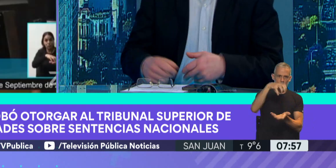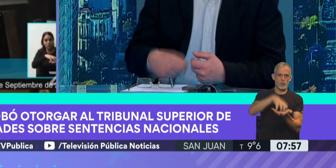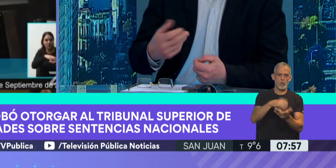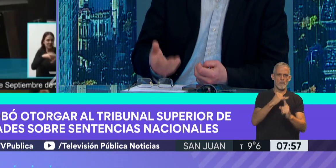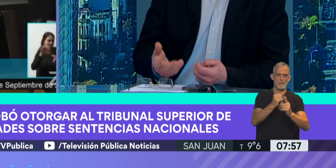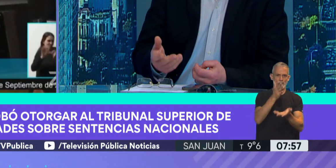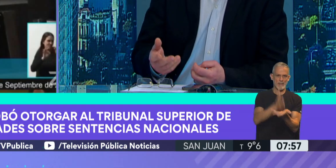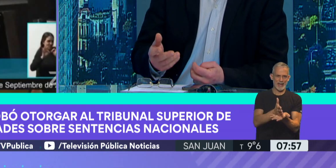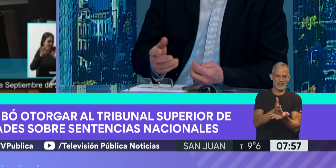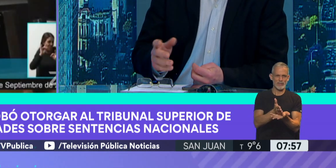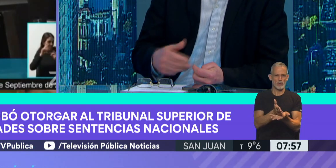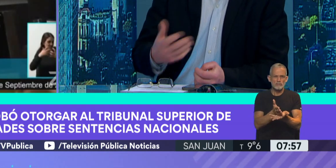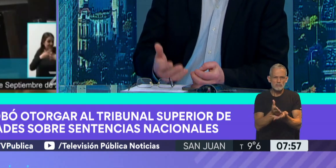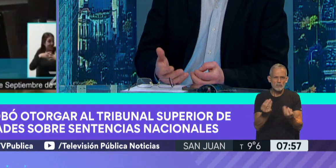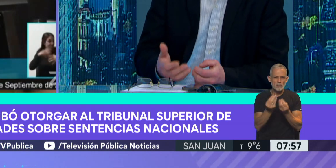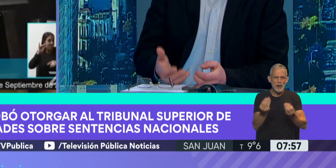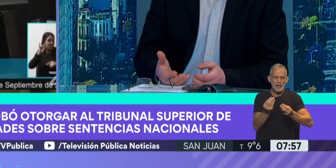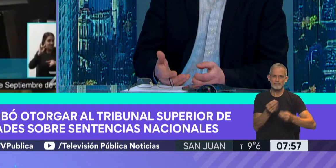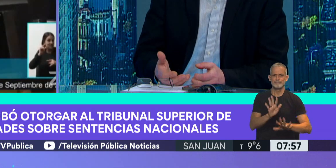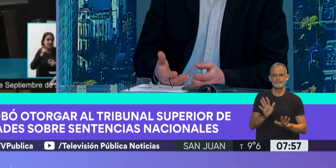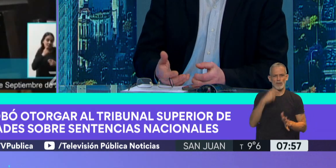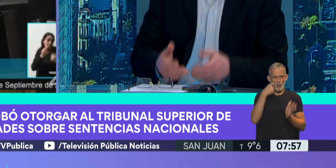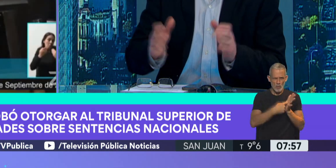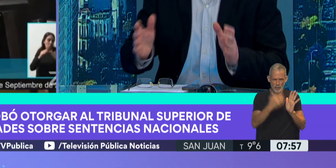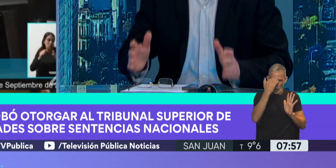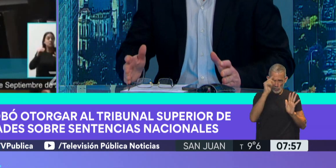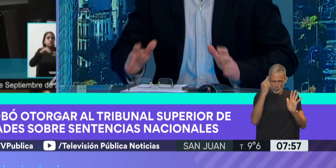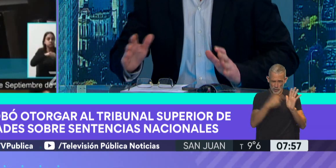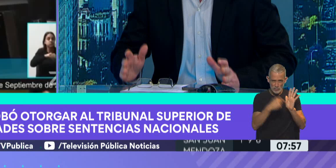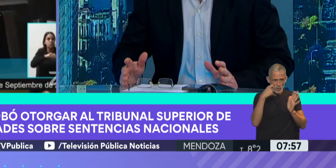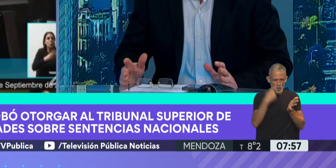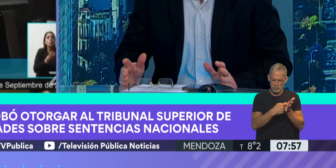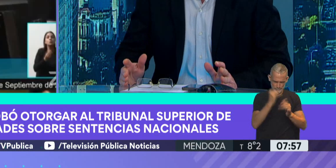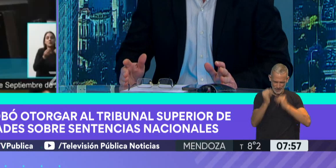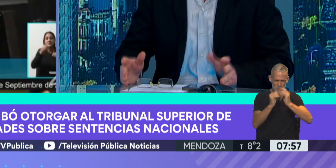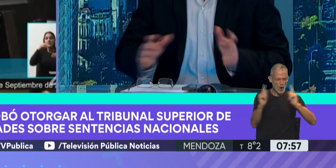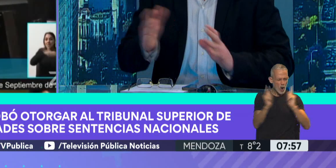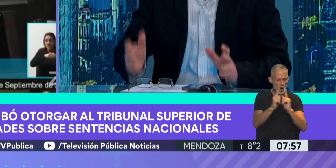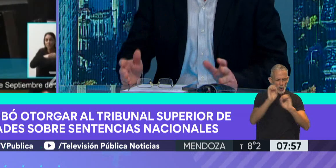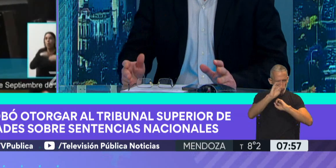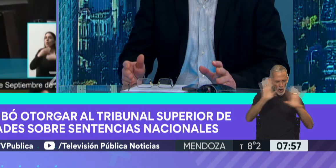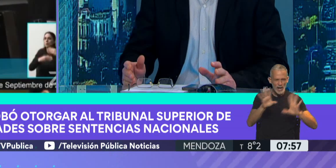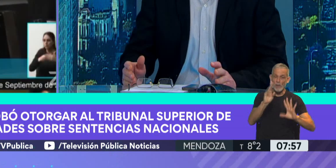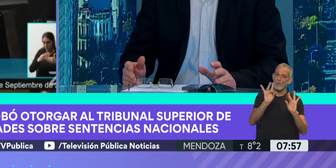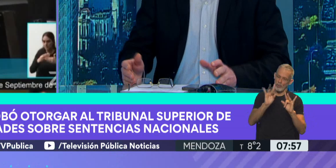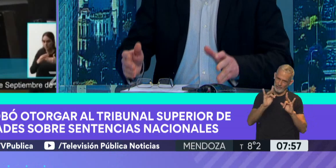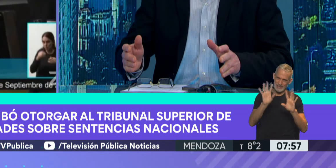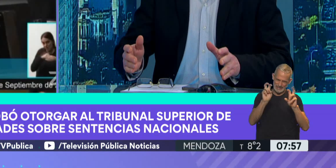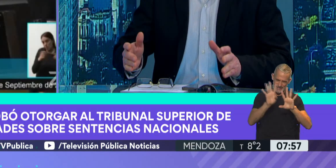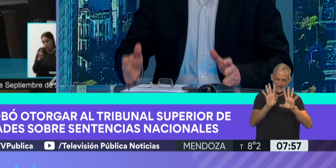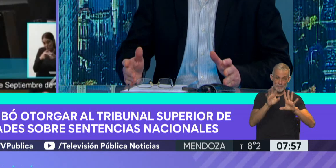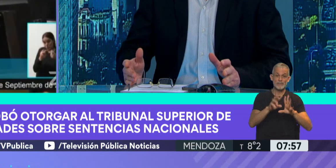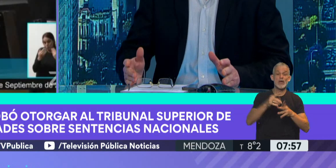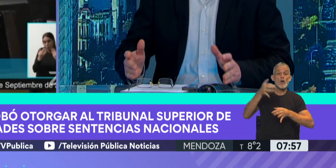Suprema. Pero además lo hace violentando lo que establece la Constitución. Vamos a explicarlo lo más simple posible porque es complejo el tema. En